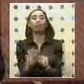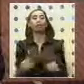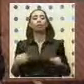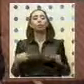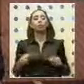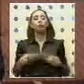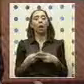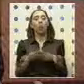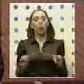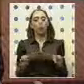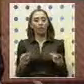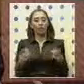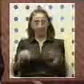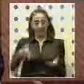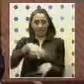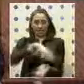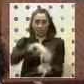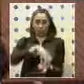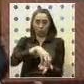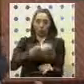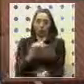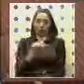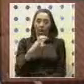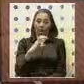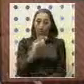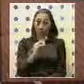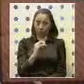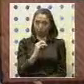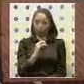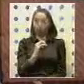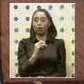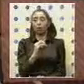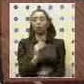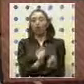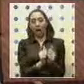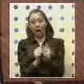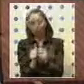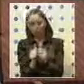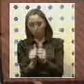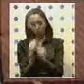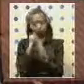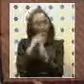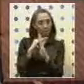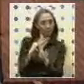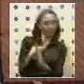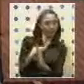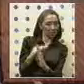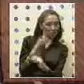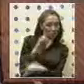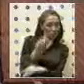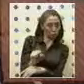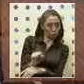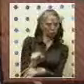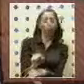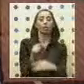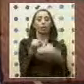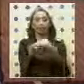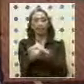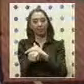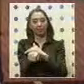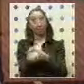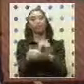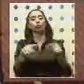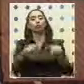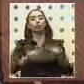pública en la comuna que permita, por la vía del acompañamiento, la prevención y sobre todo la intervención de los